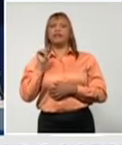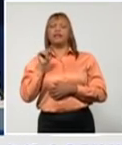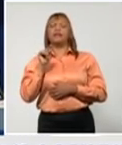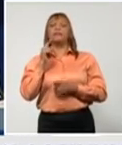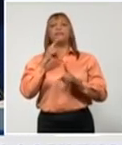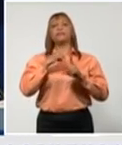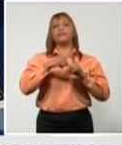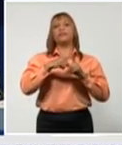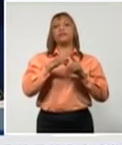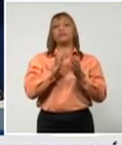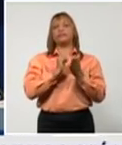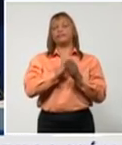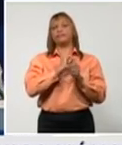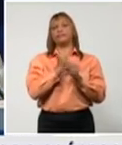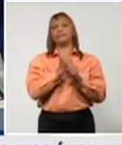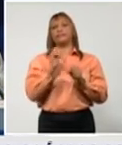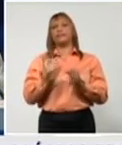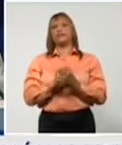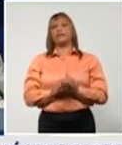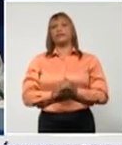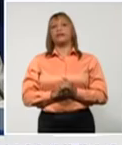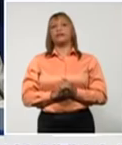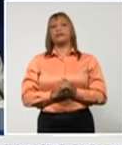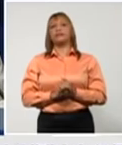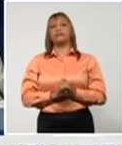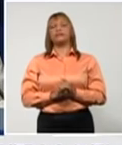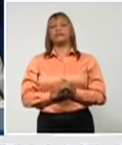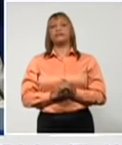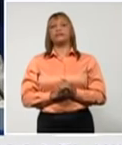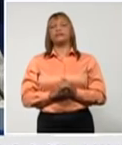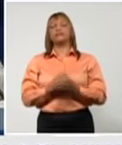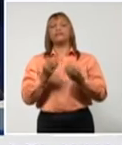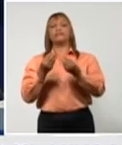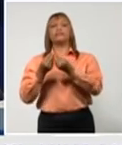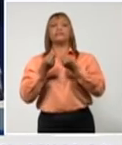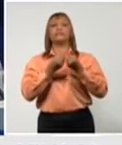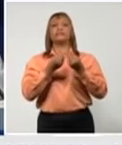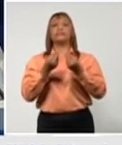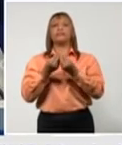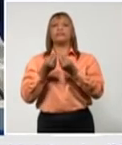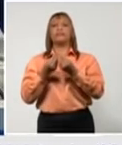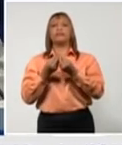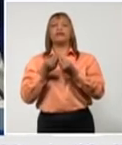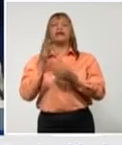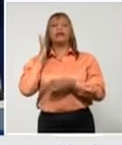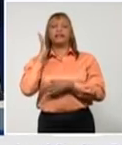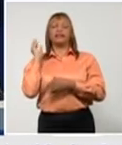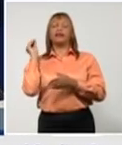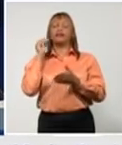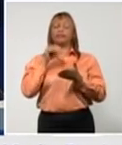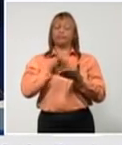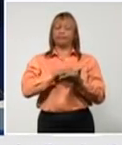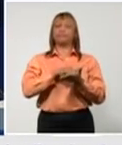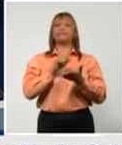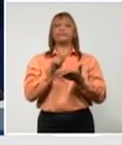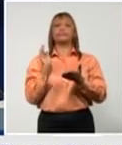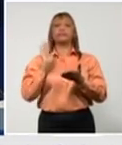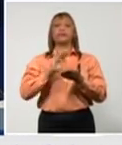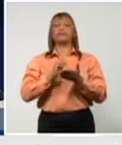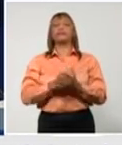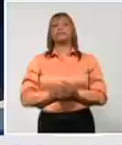diagnosticados que han tenido como fuente de infección el extranjero, el exterior de nuestro país.